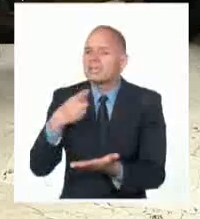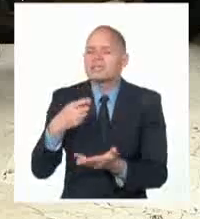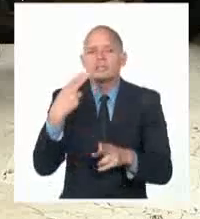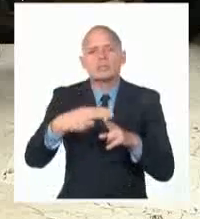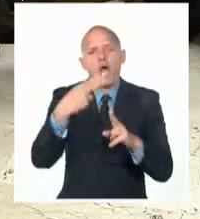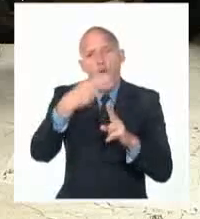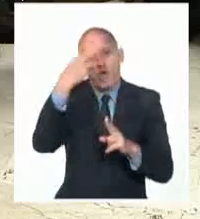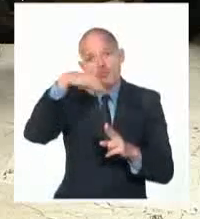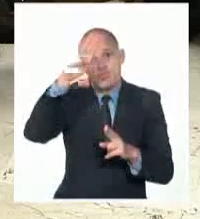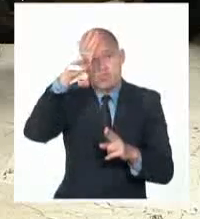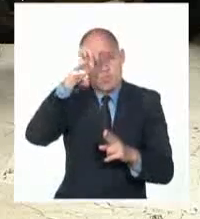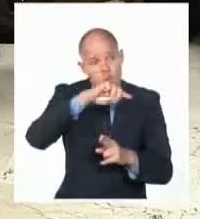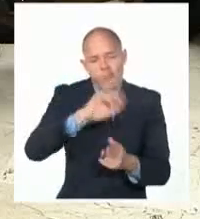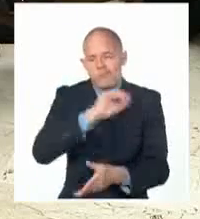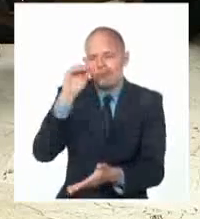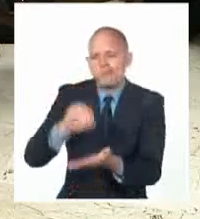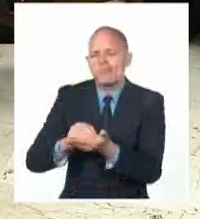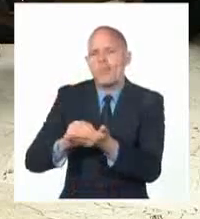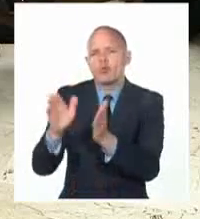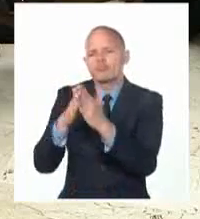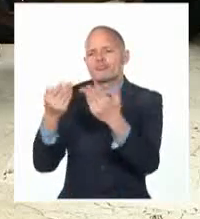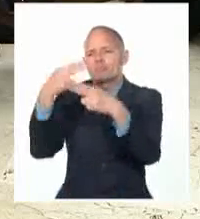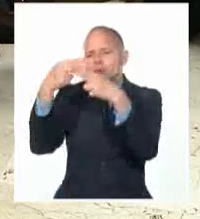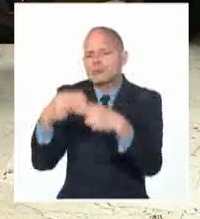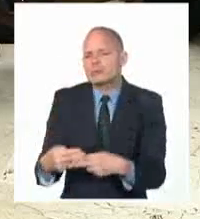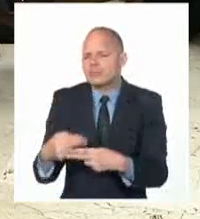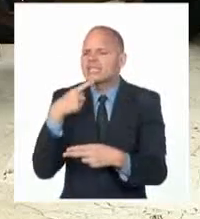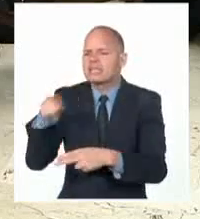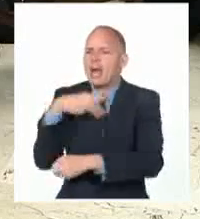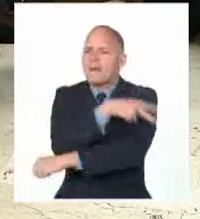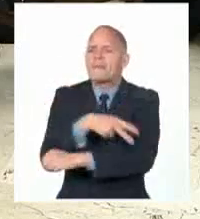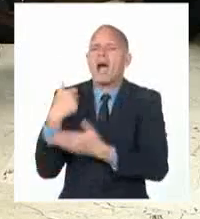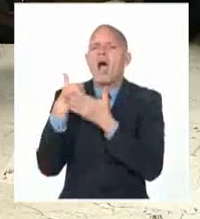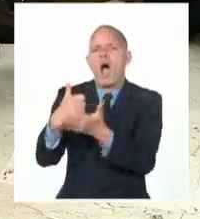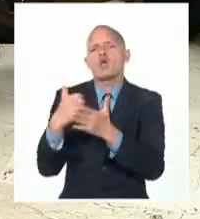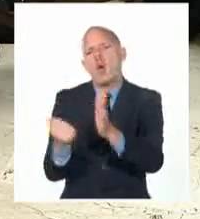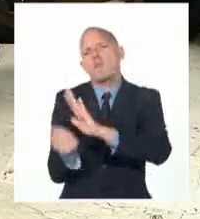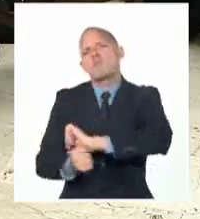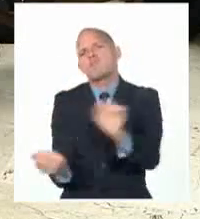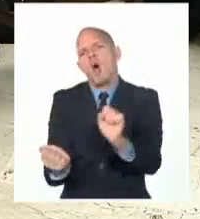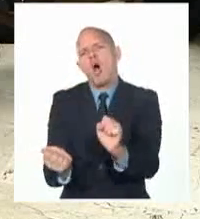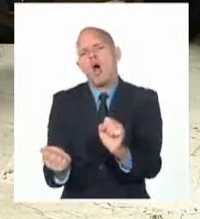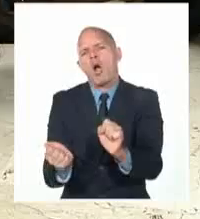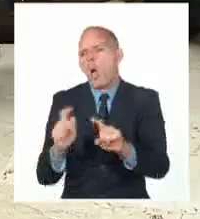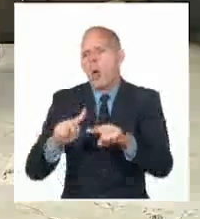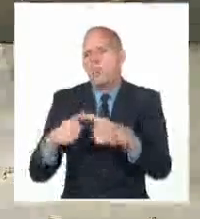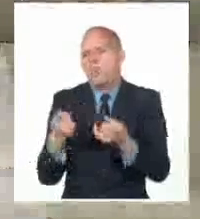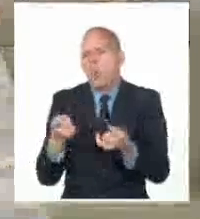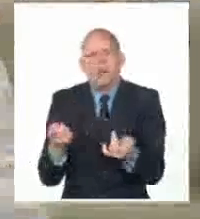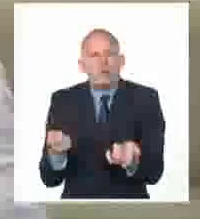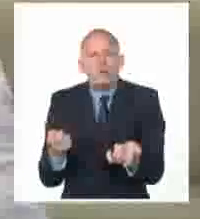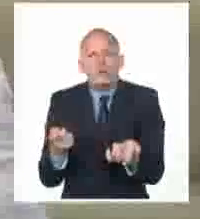en un listado de países que llaman de ayudantes del terrorismo solo porque